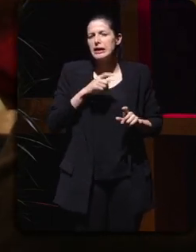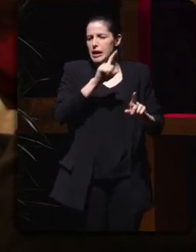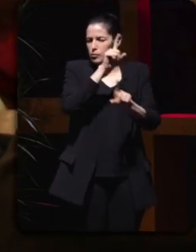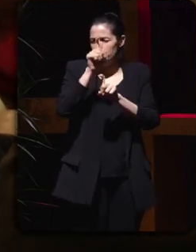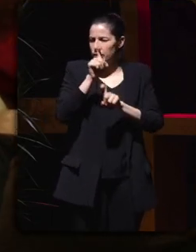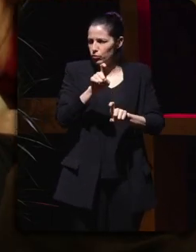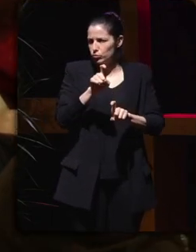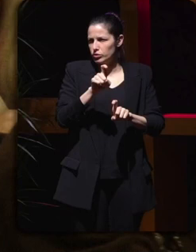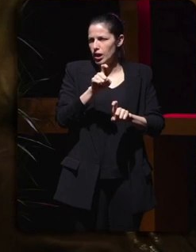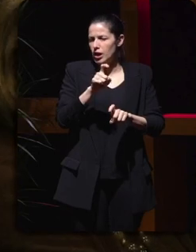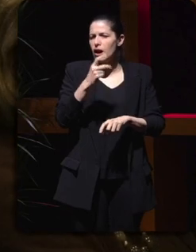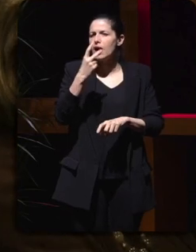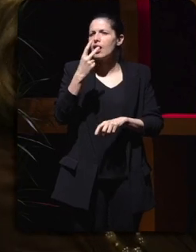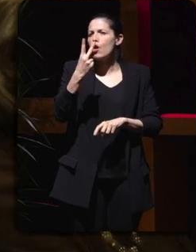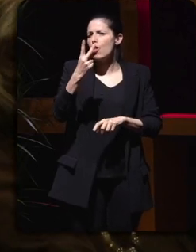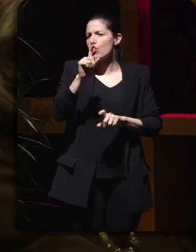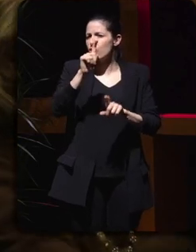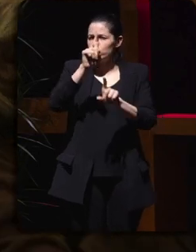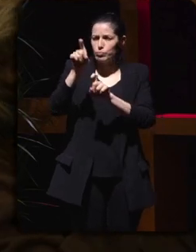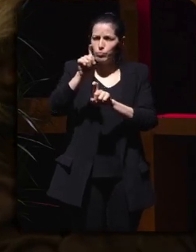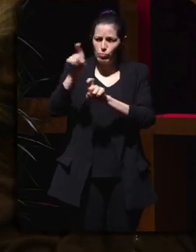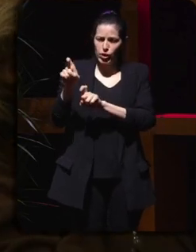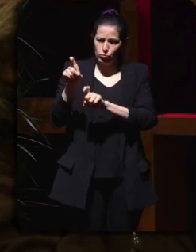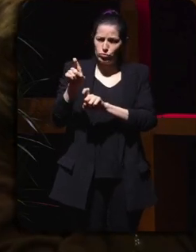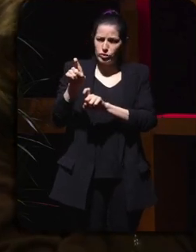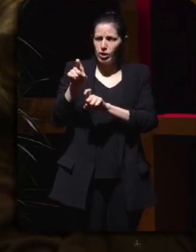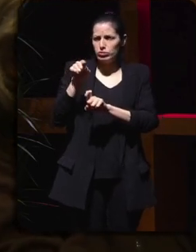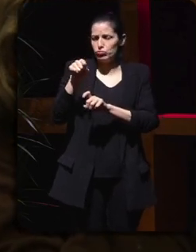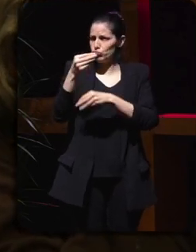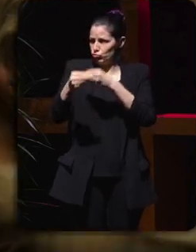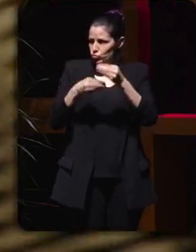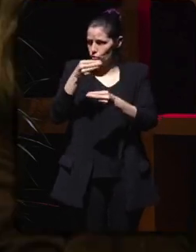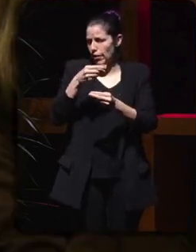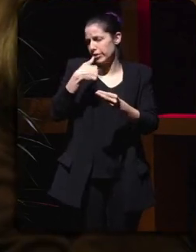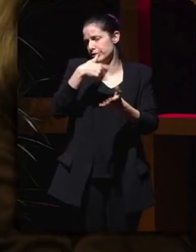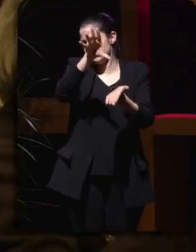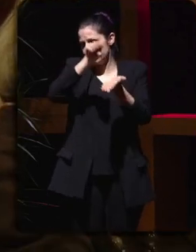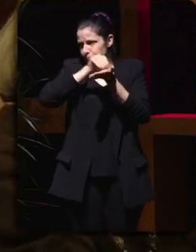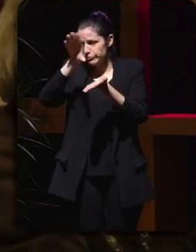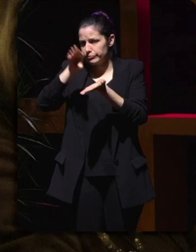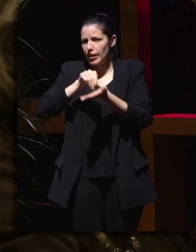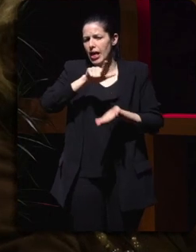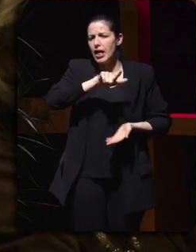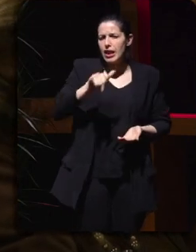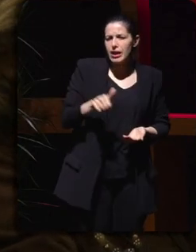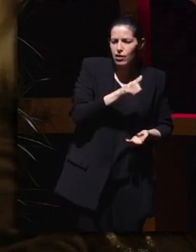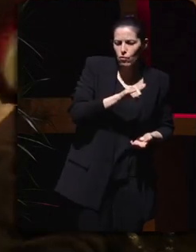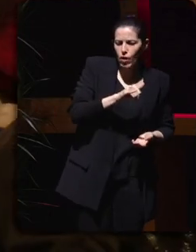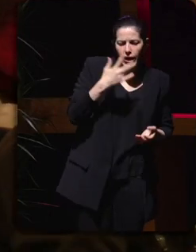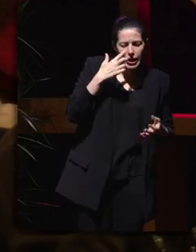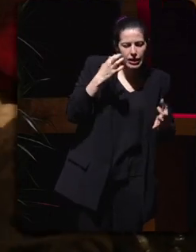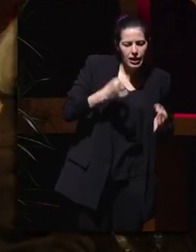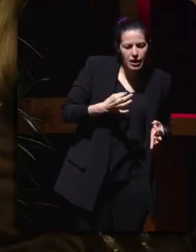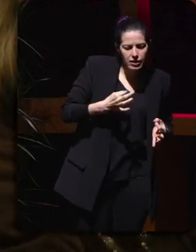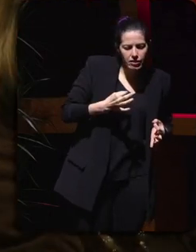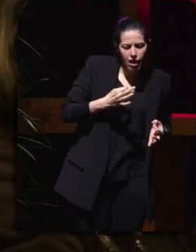bueno cogiendo dos de las preguntas que planteabas antes una era la de el lenguaje refleja la realidad o la construye y la otra